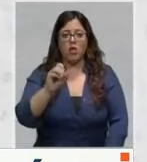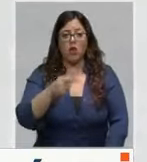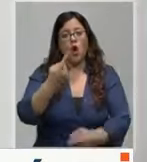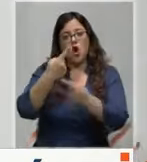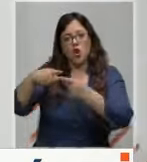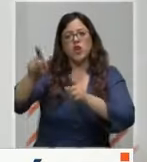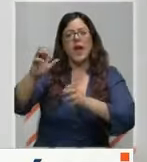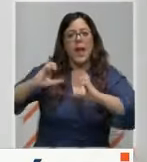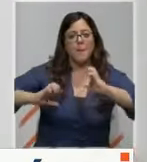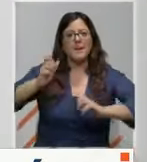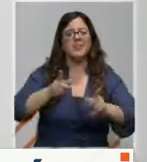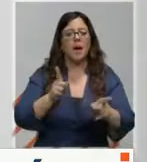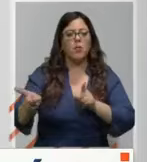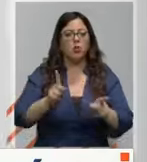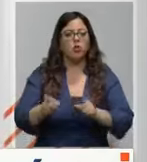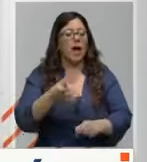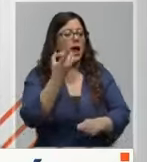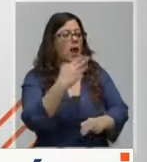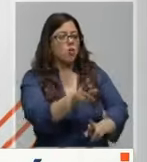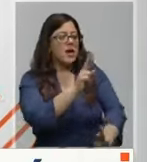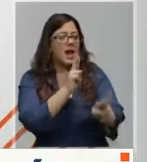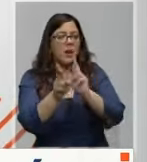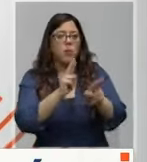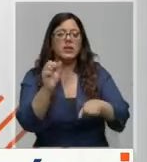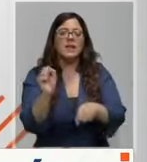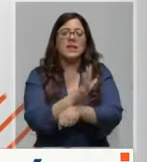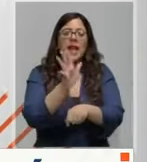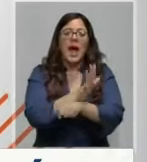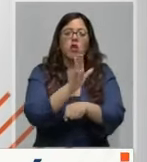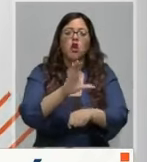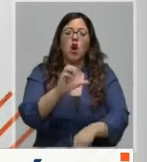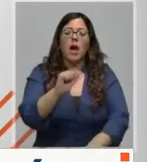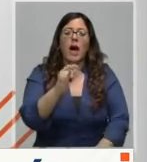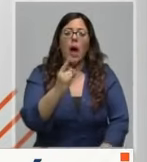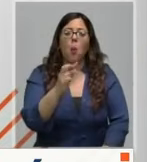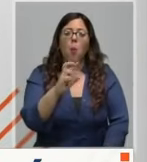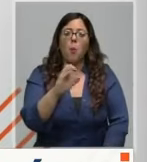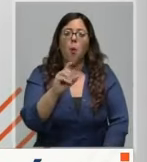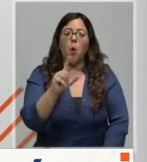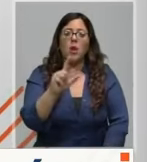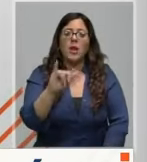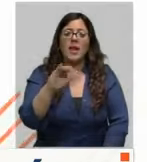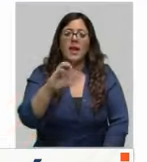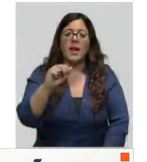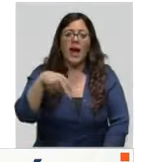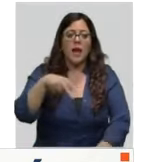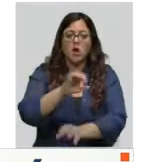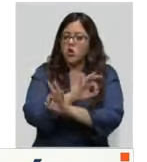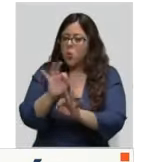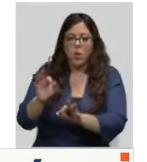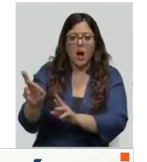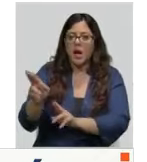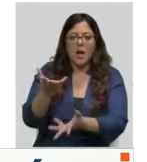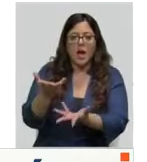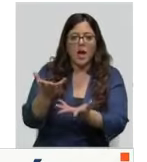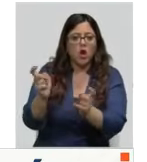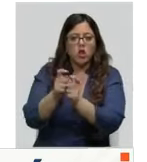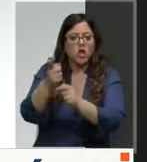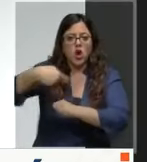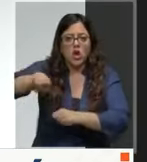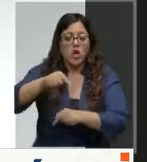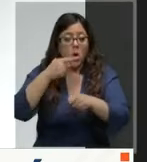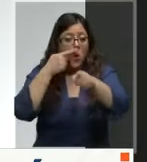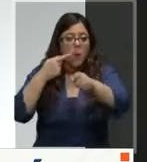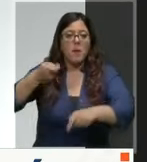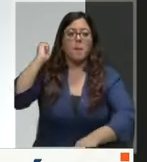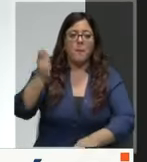productora. Y la única respuesta del Teatro Caupolicán fue que la productora jamás se contactó con ellos. Leonardo fue formalizado